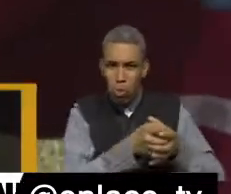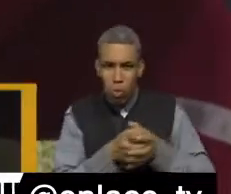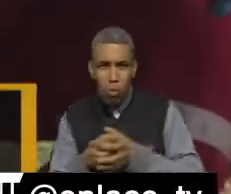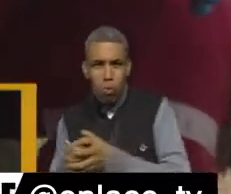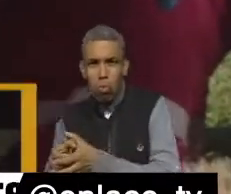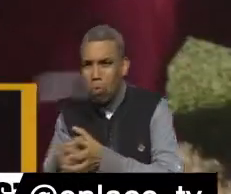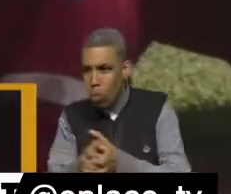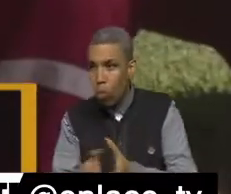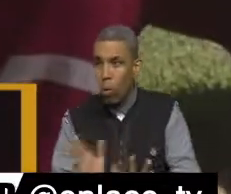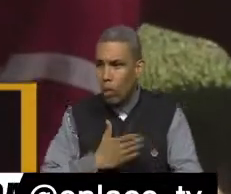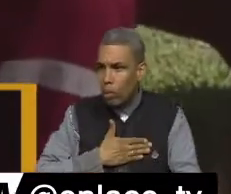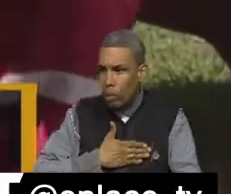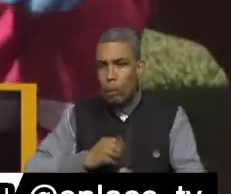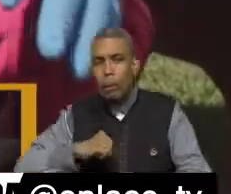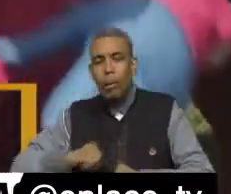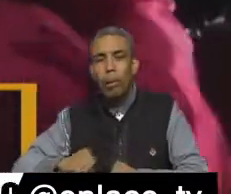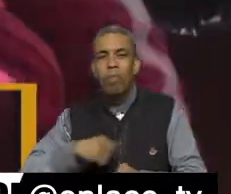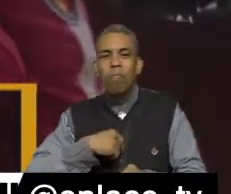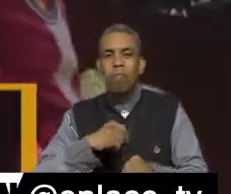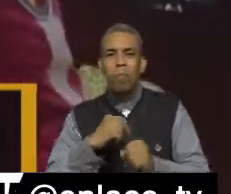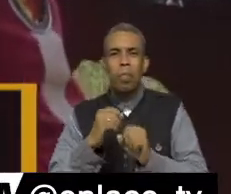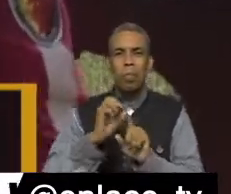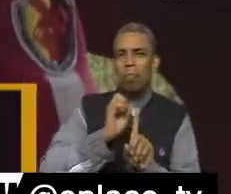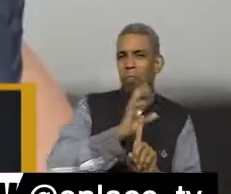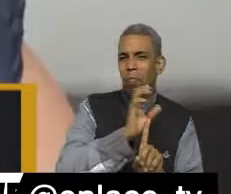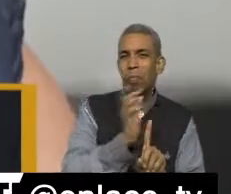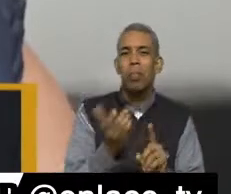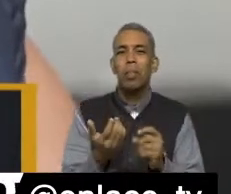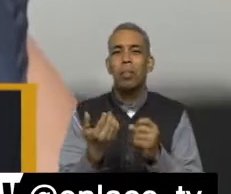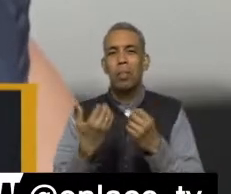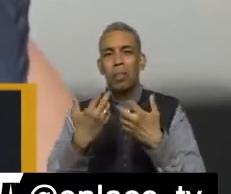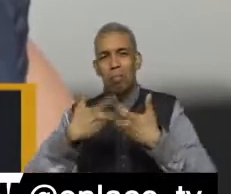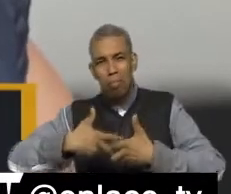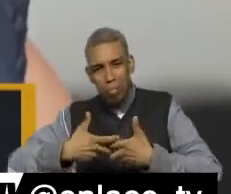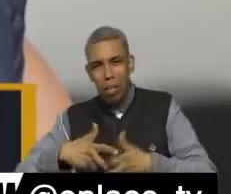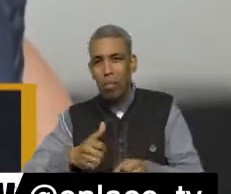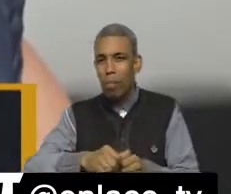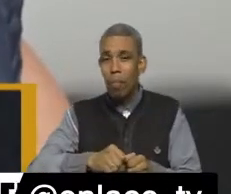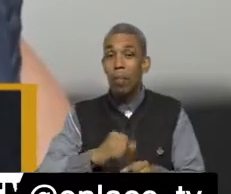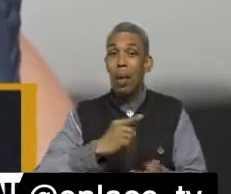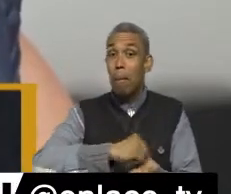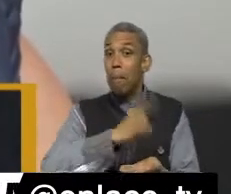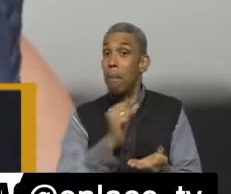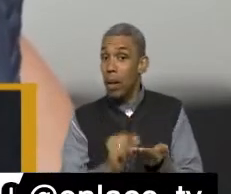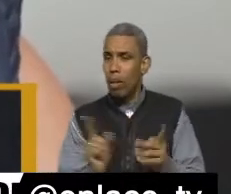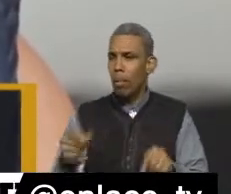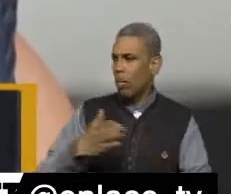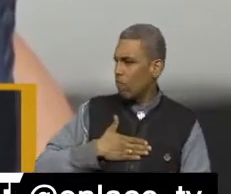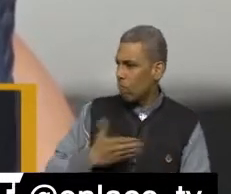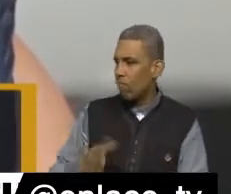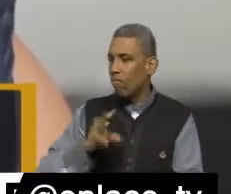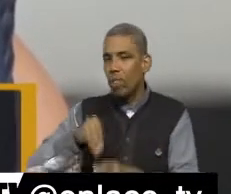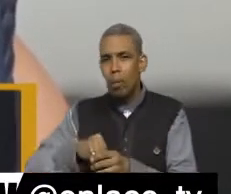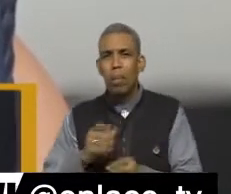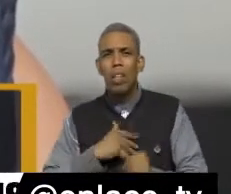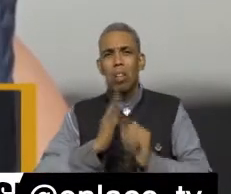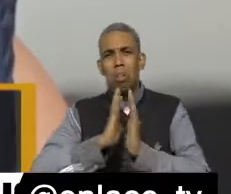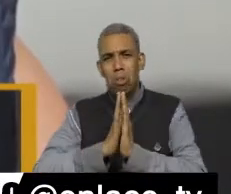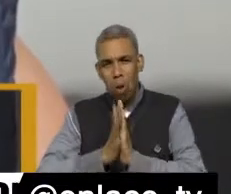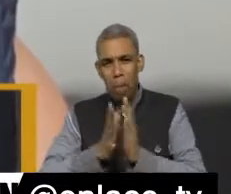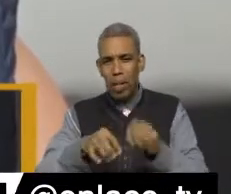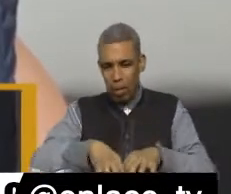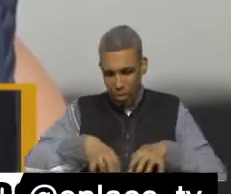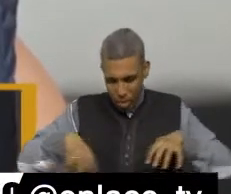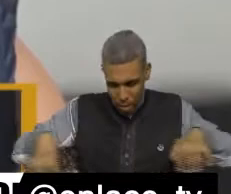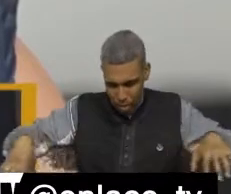refinería de Ecopetrol, la refinería de Barranca Bermeja, y el corregimiento, el centro, Impala también se unió, los centros comerciales,